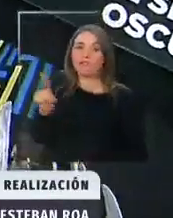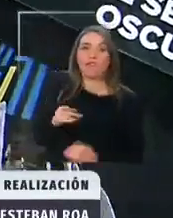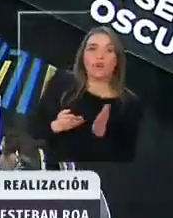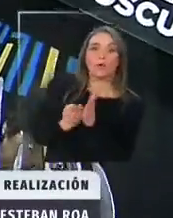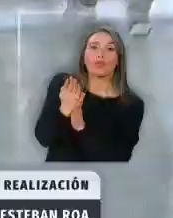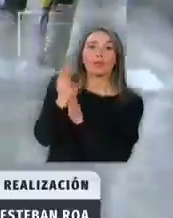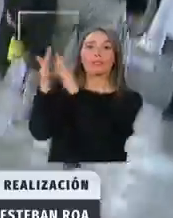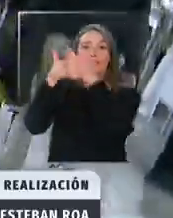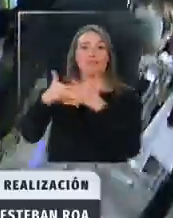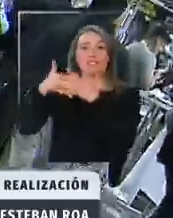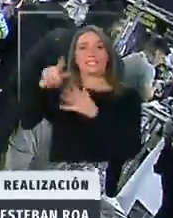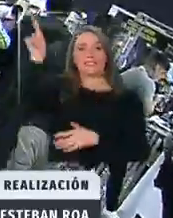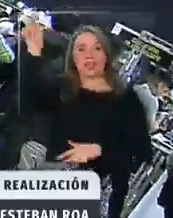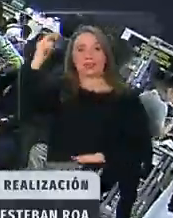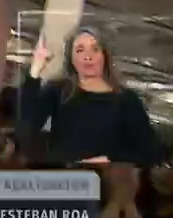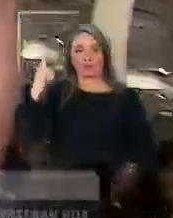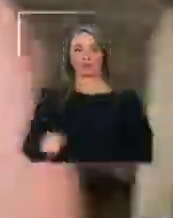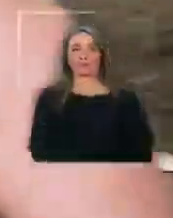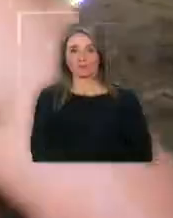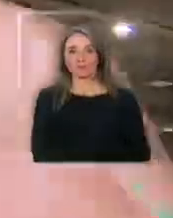en eeuu